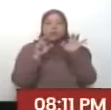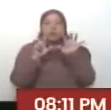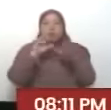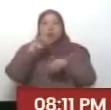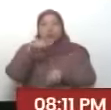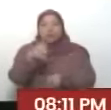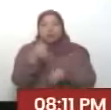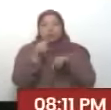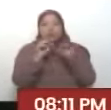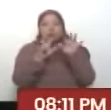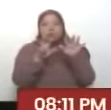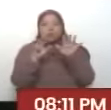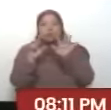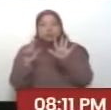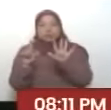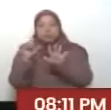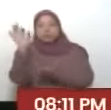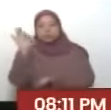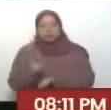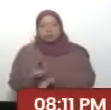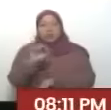98.26, quiere decir